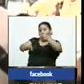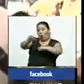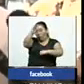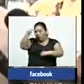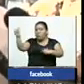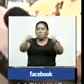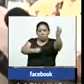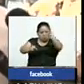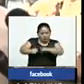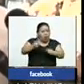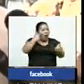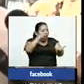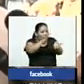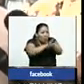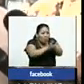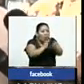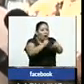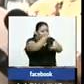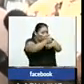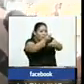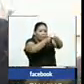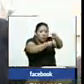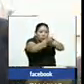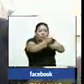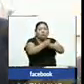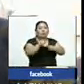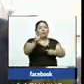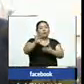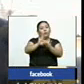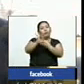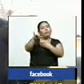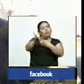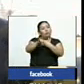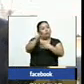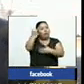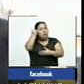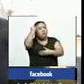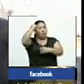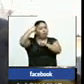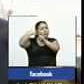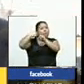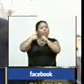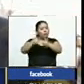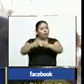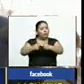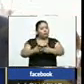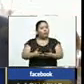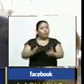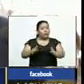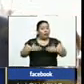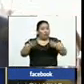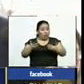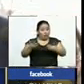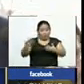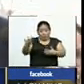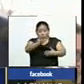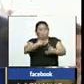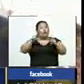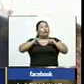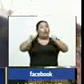invertir en nuestra ciudad y vengan a hacer negocios en nuestra ciudad. Son proyectos y son iniciativas positivas que como gobierno